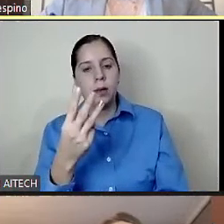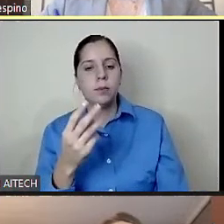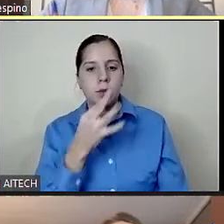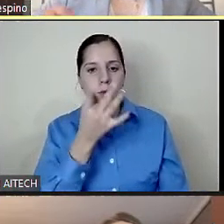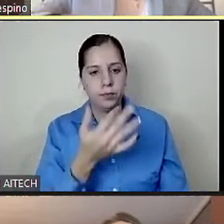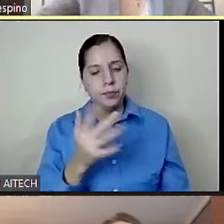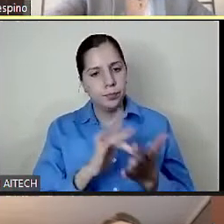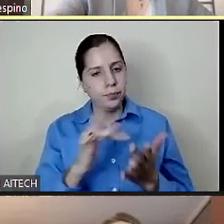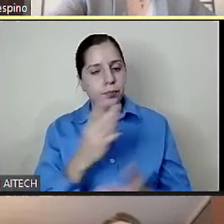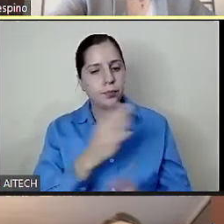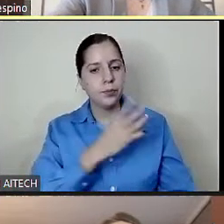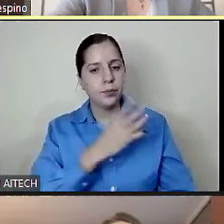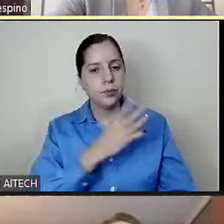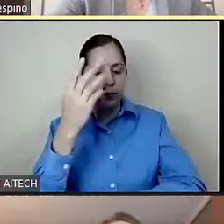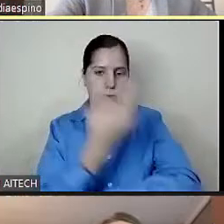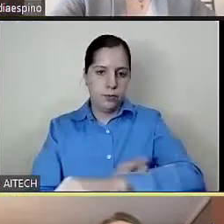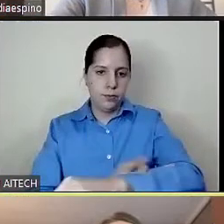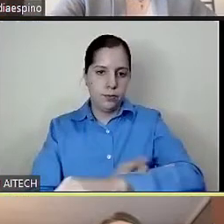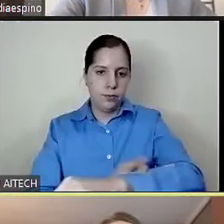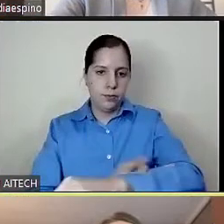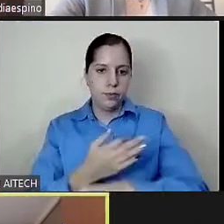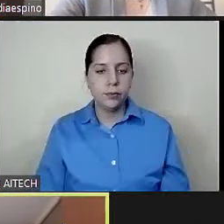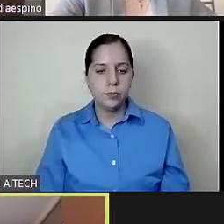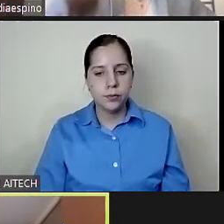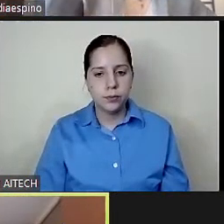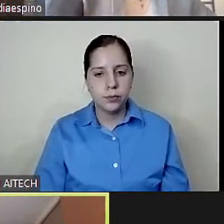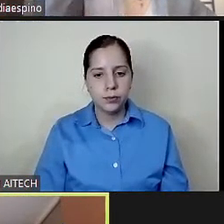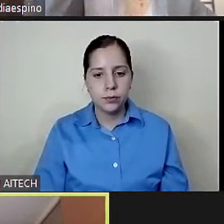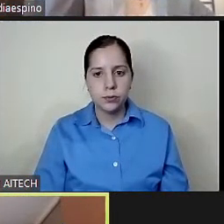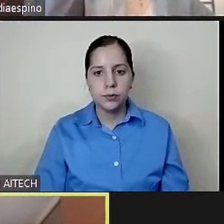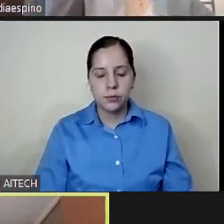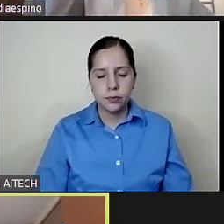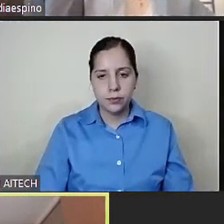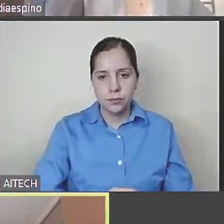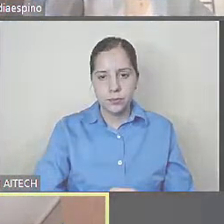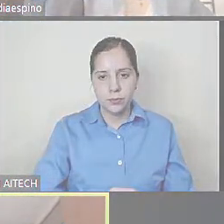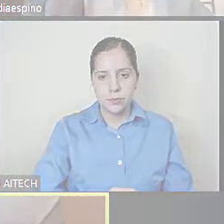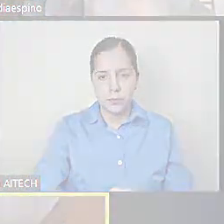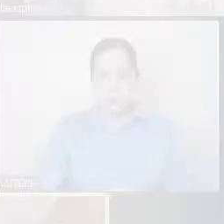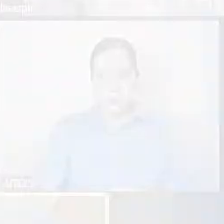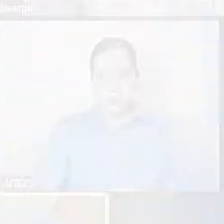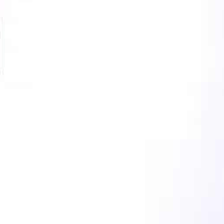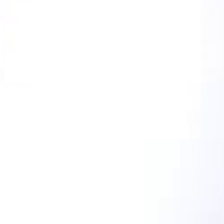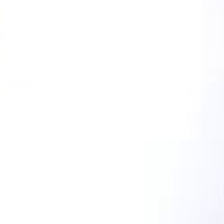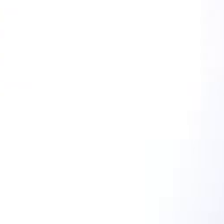buena tarde. Buenas tardes. Buenas tardes a todos y todas. Buenas tardes.